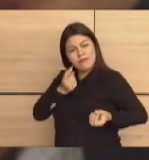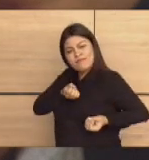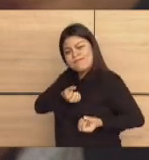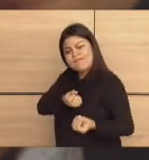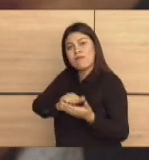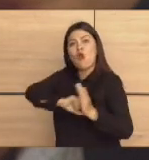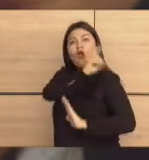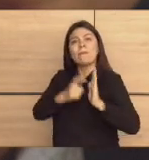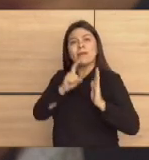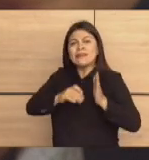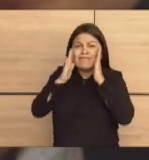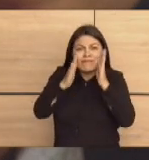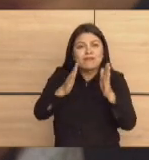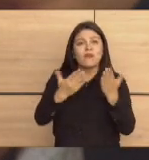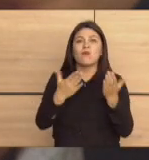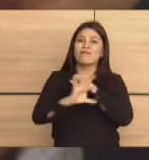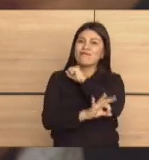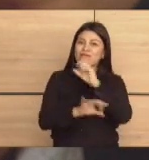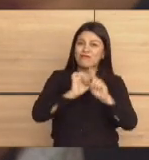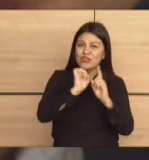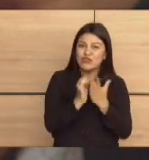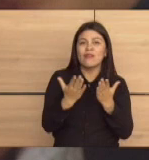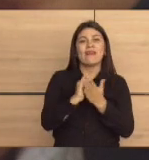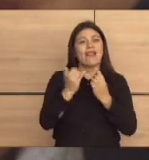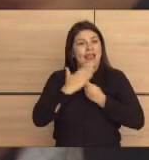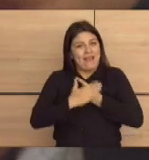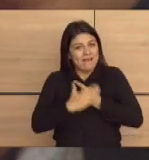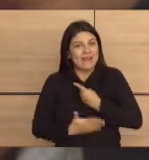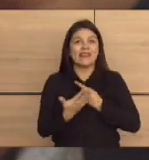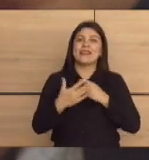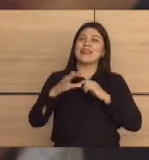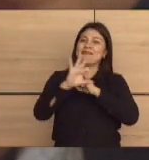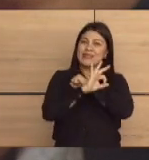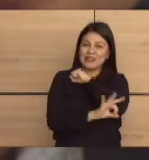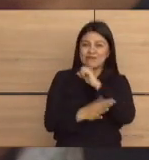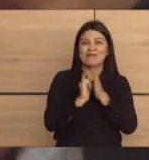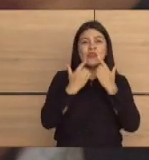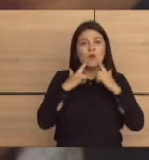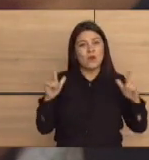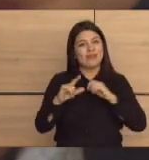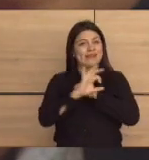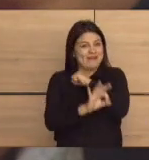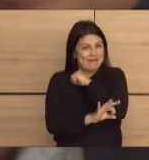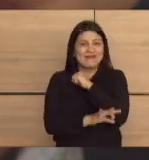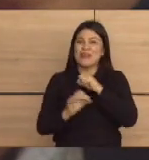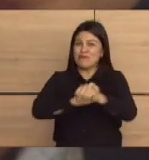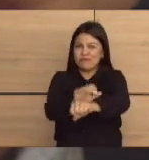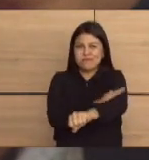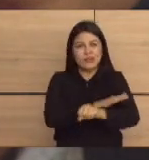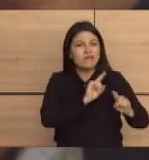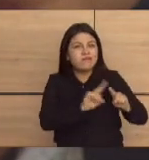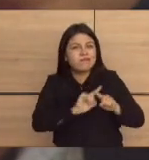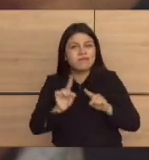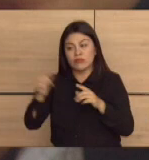esa atención psicosocial, psicoafectiva, psicolingüística, psicoemocional. Y darnos